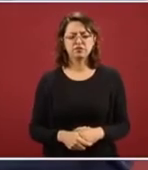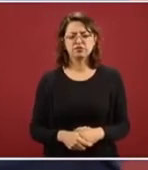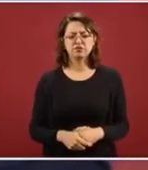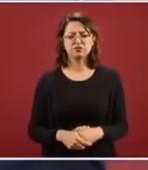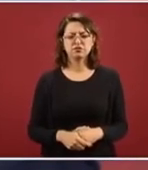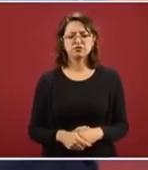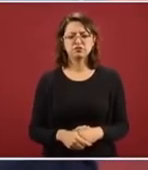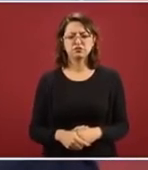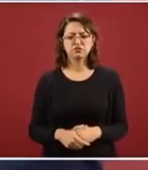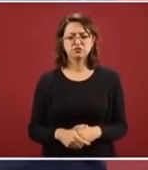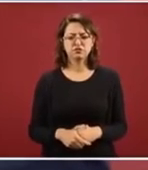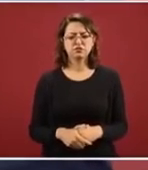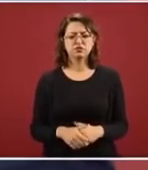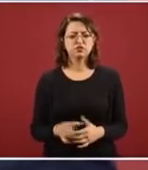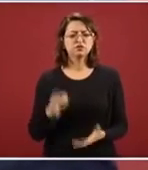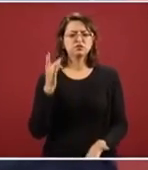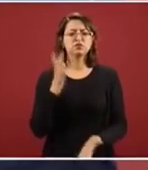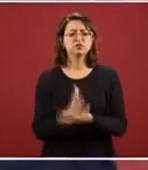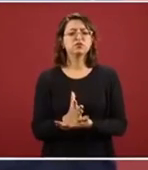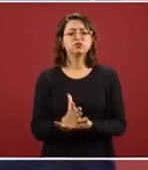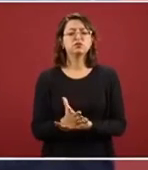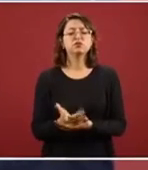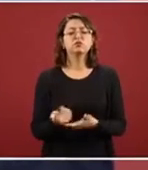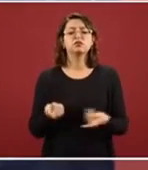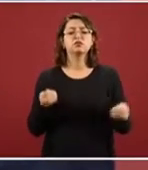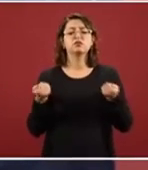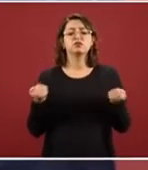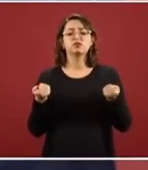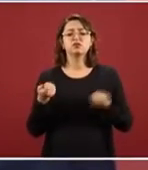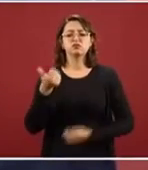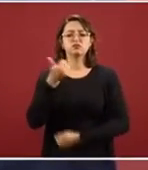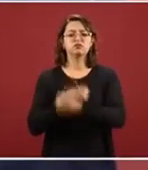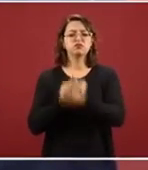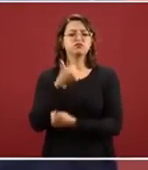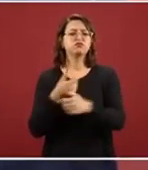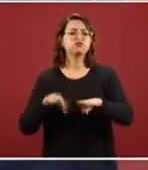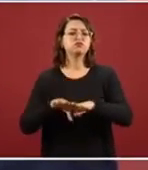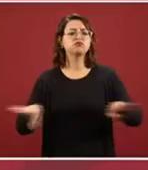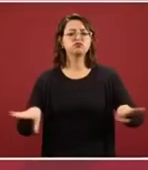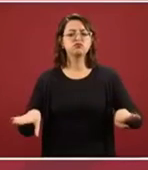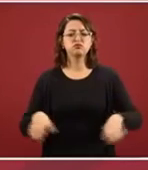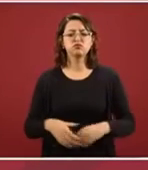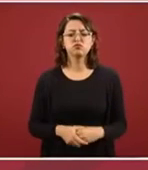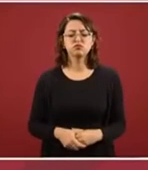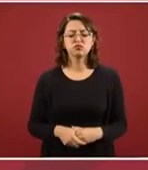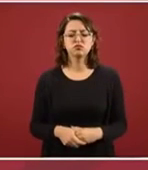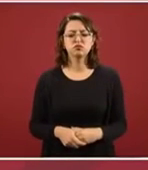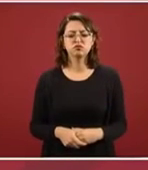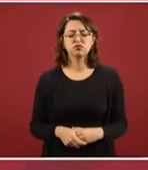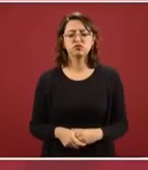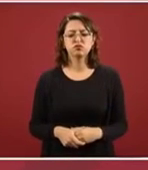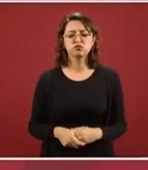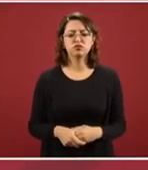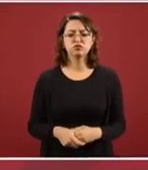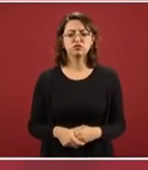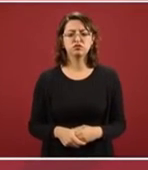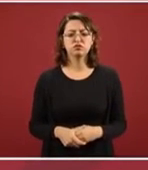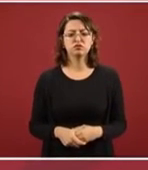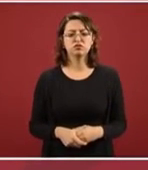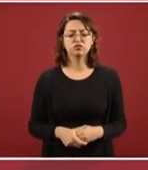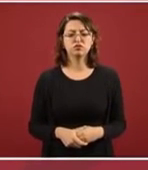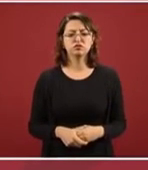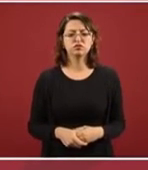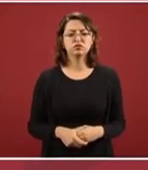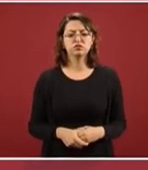se pueda competir en condiciones de igualdad. Se